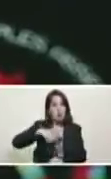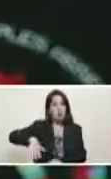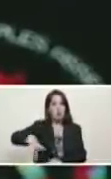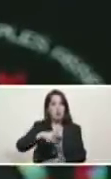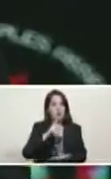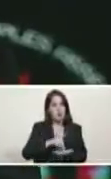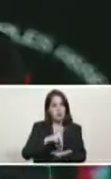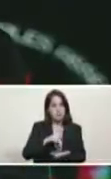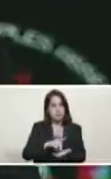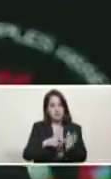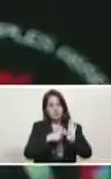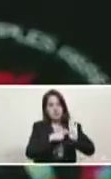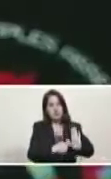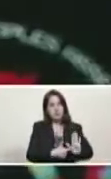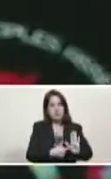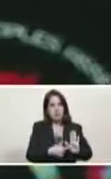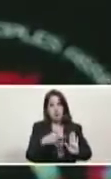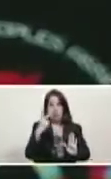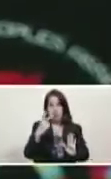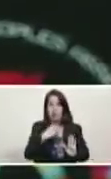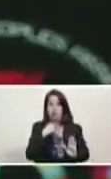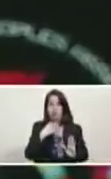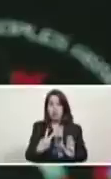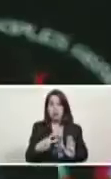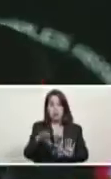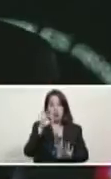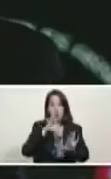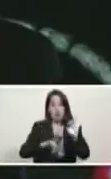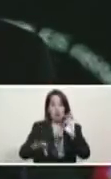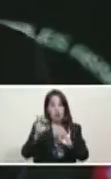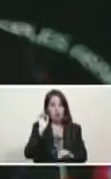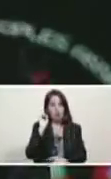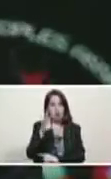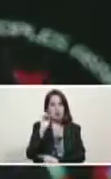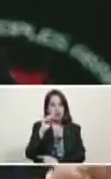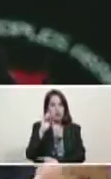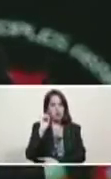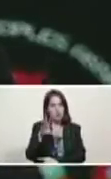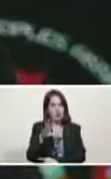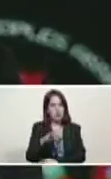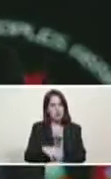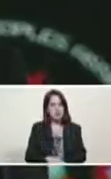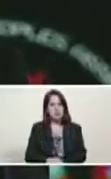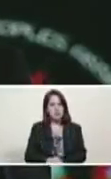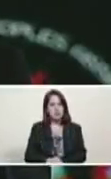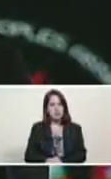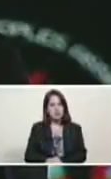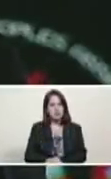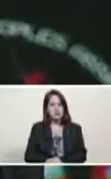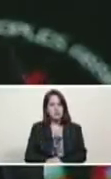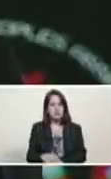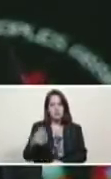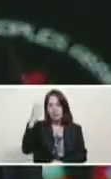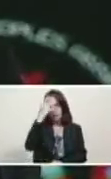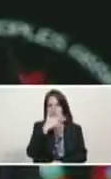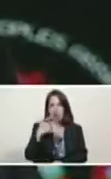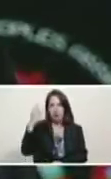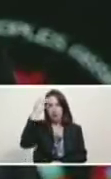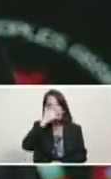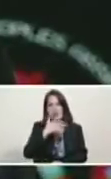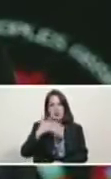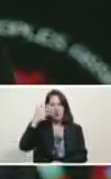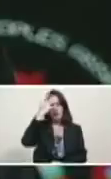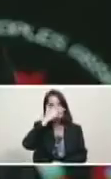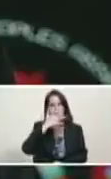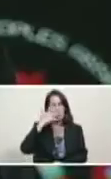en representación a los voceros escogidos por la asamblea queremos darle la palabra del áfrica a la compañera